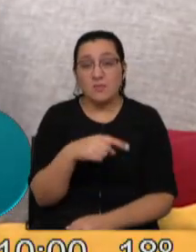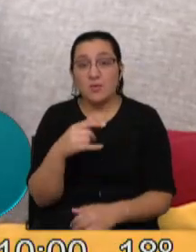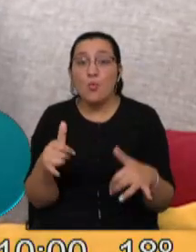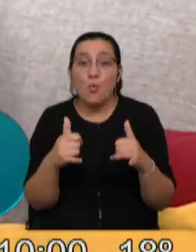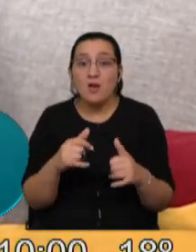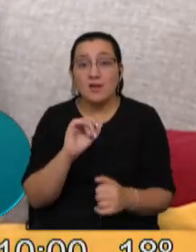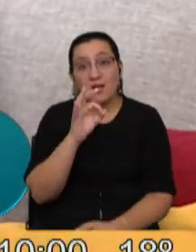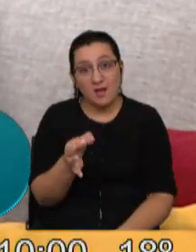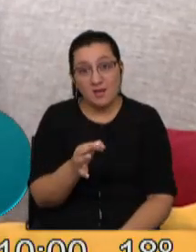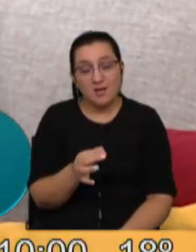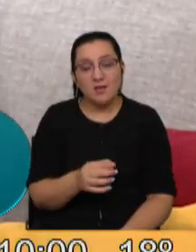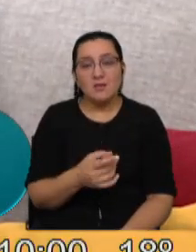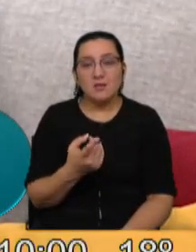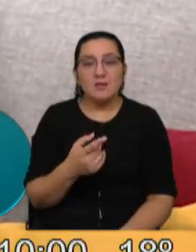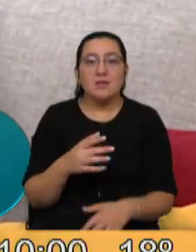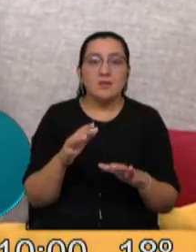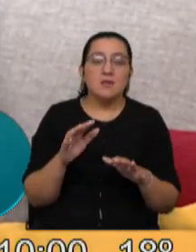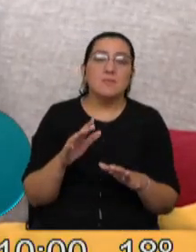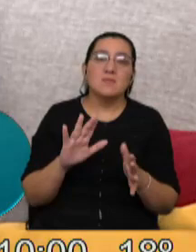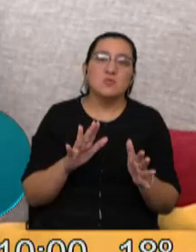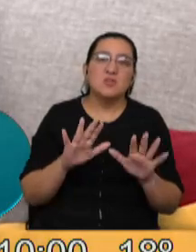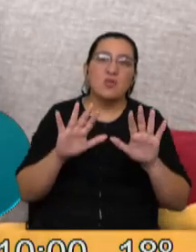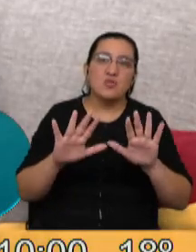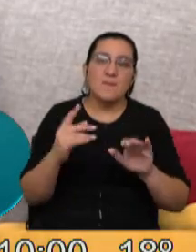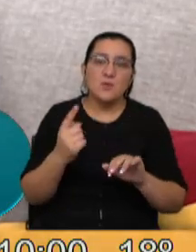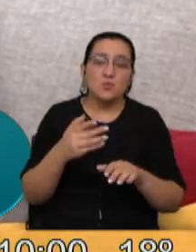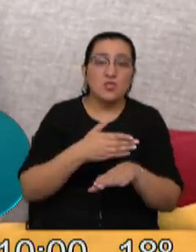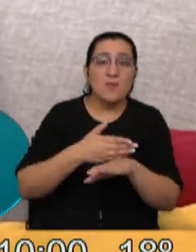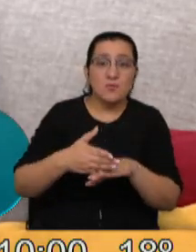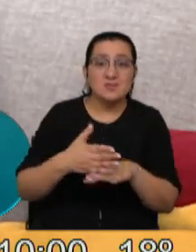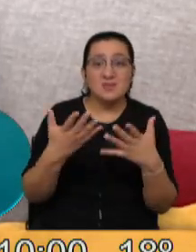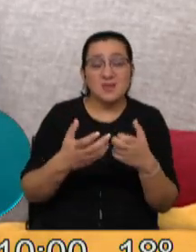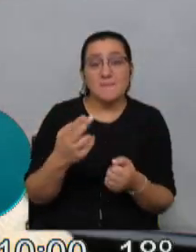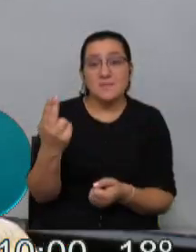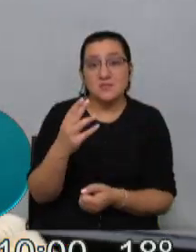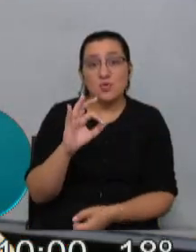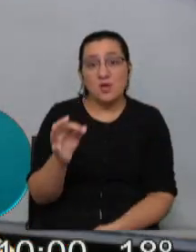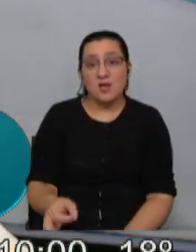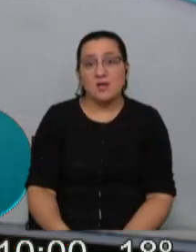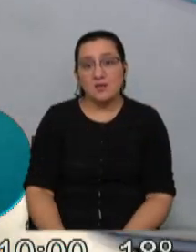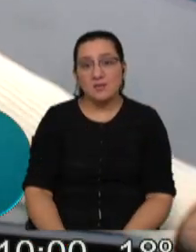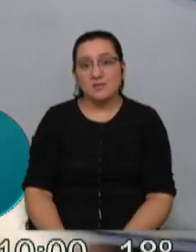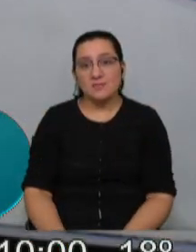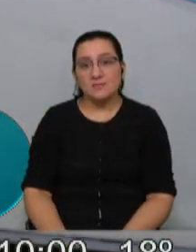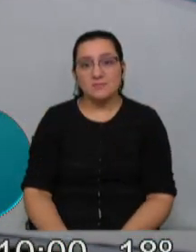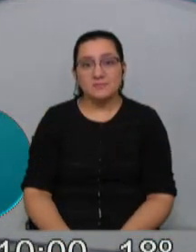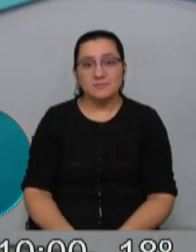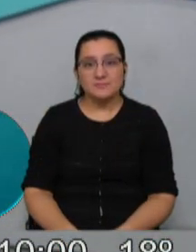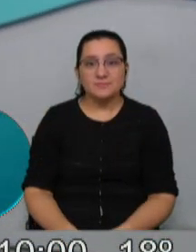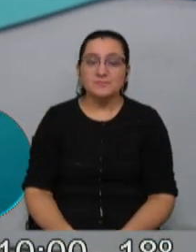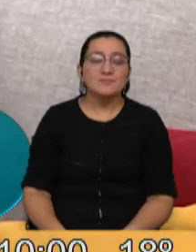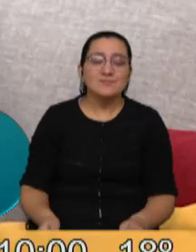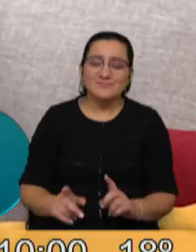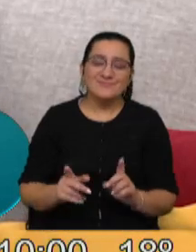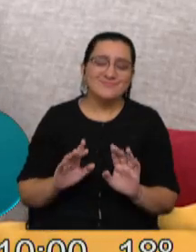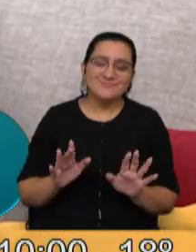de que se despiertan, entre 10 y 15 minutos los perros van a querer orinar o defecar. Eso nosotros no... Ay, no digas eso, nadie va a querer jugar más con los bichos. No, porque sí.